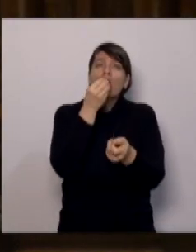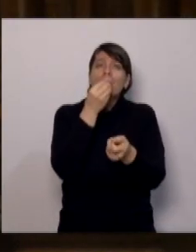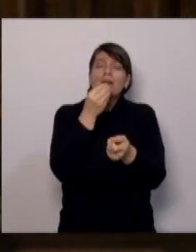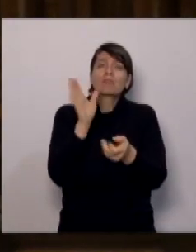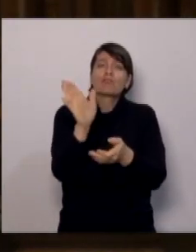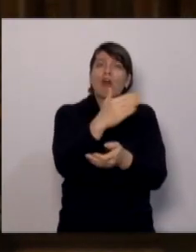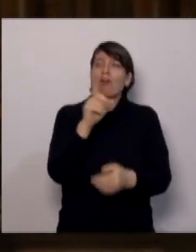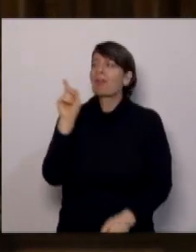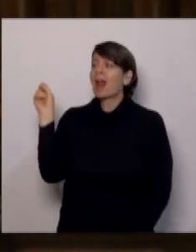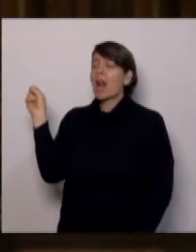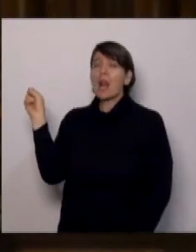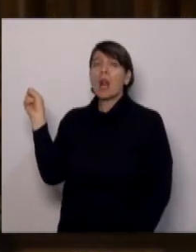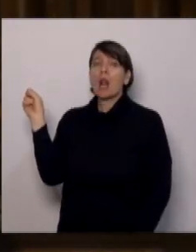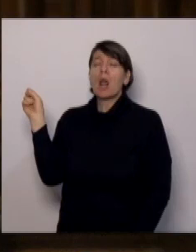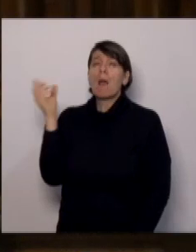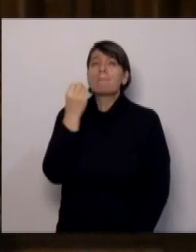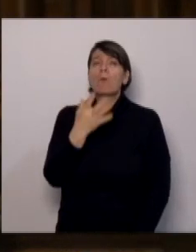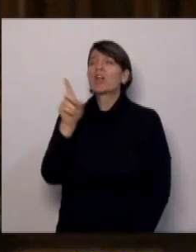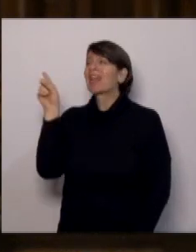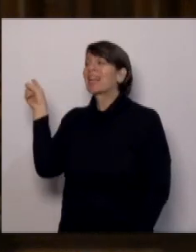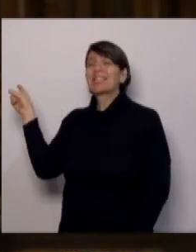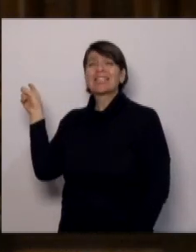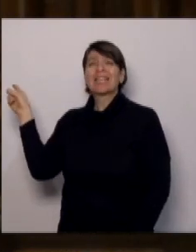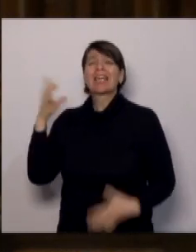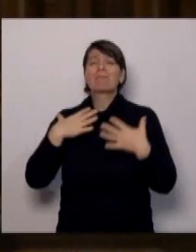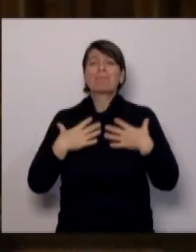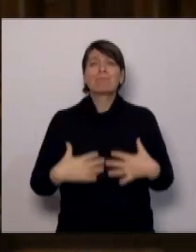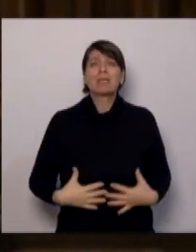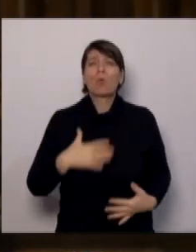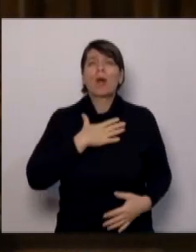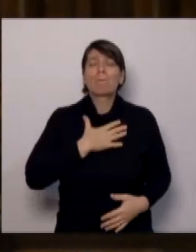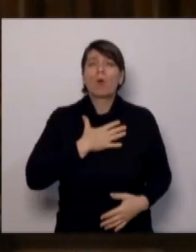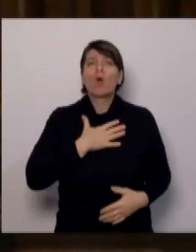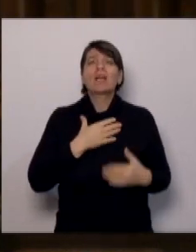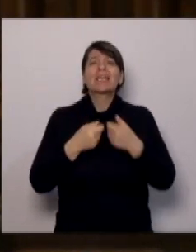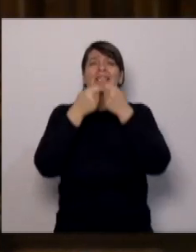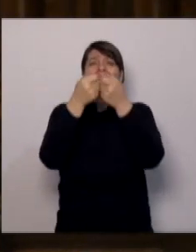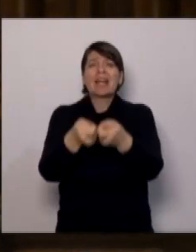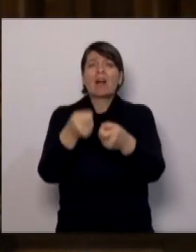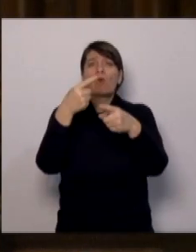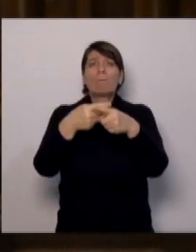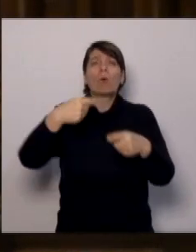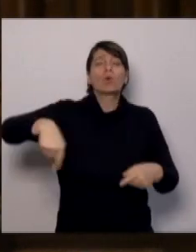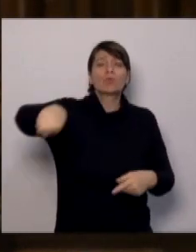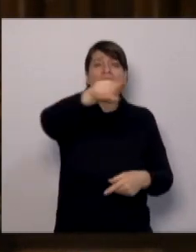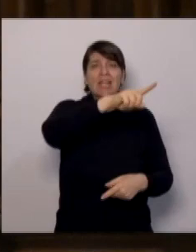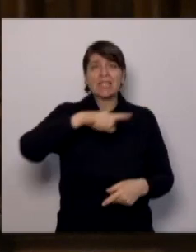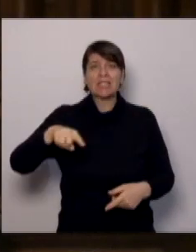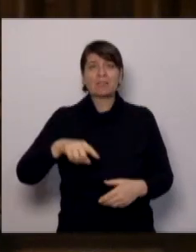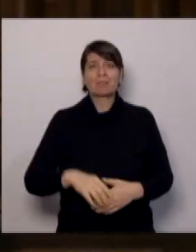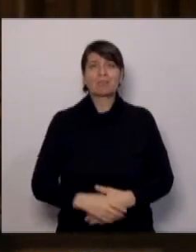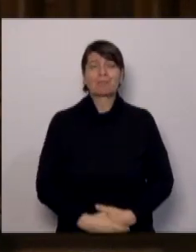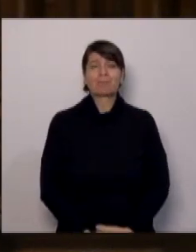tomen y coman todos de él, porque esto es mi cuerpo que será